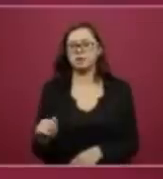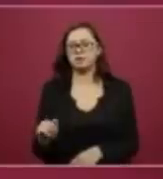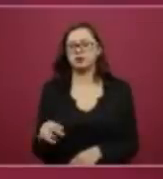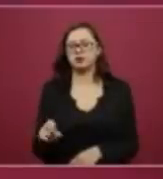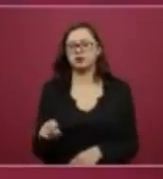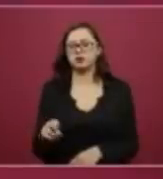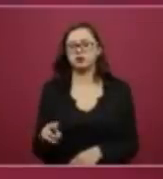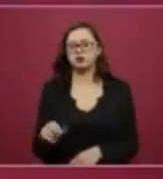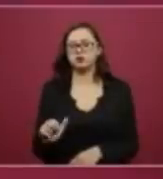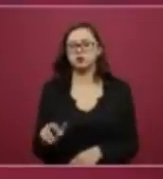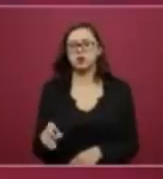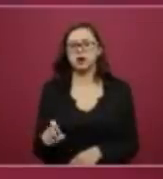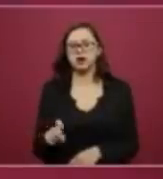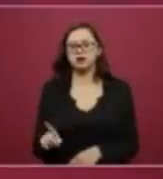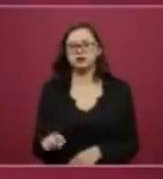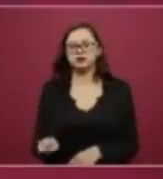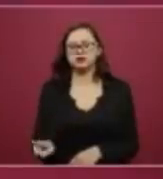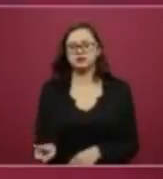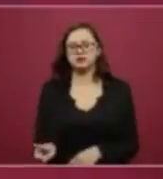fueron